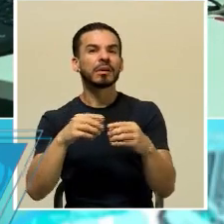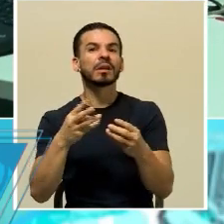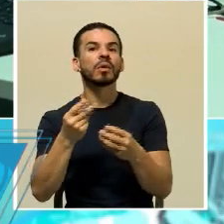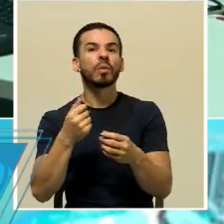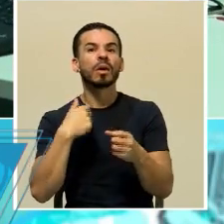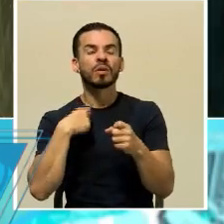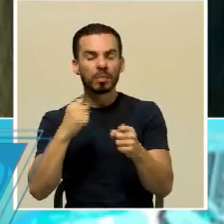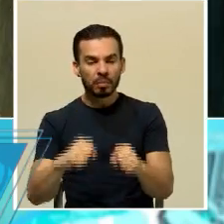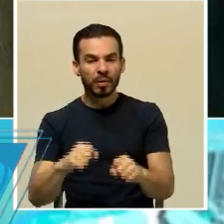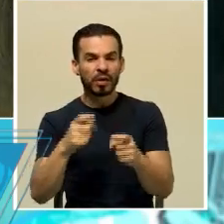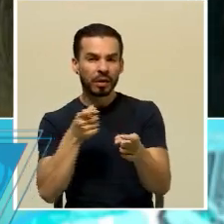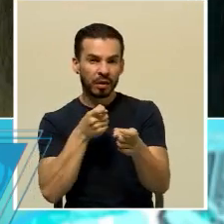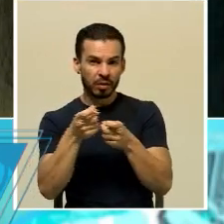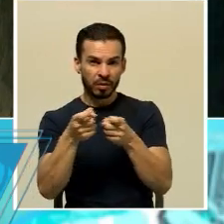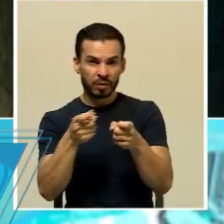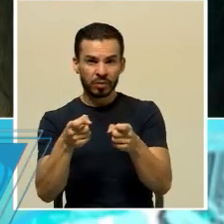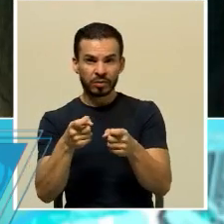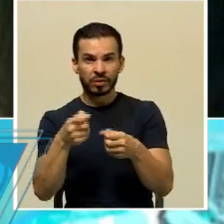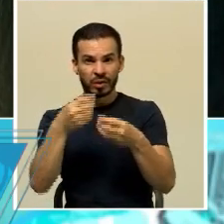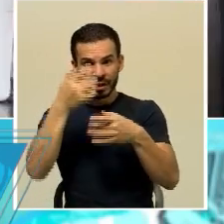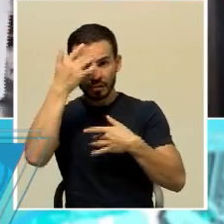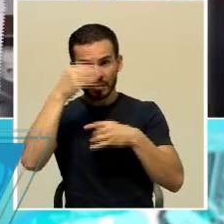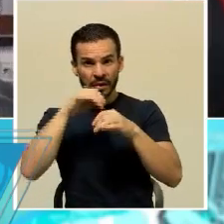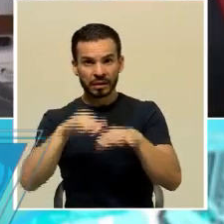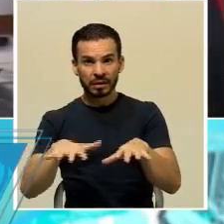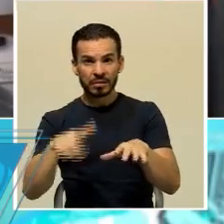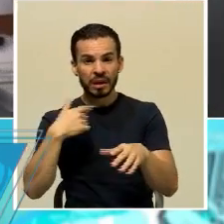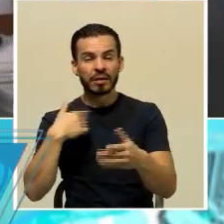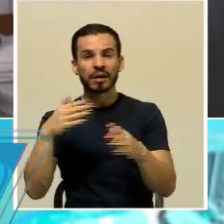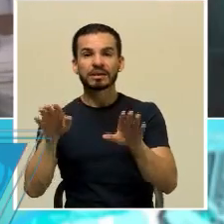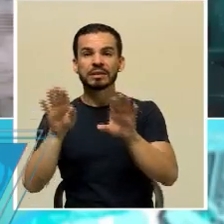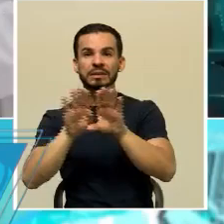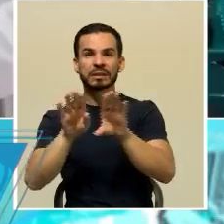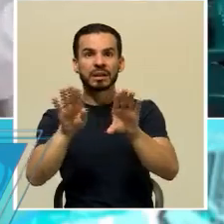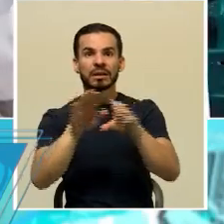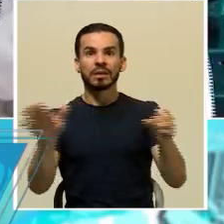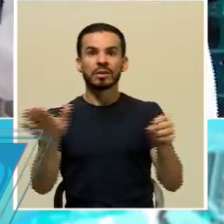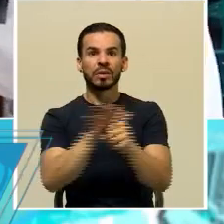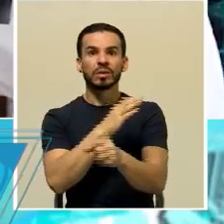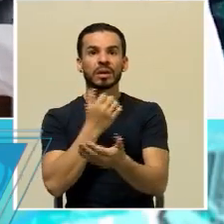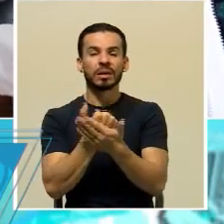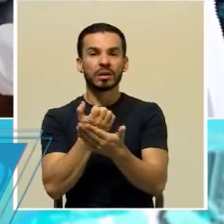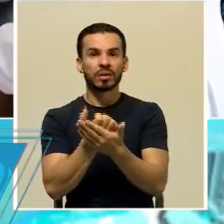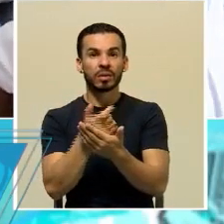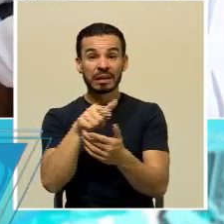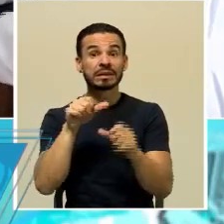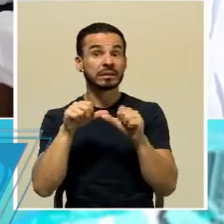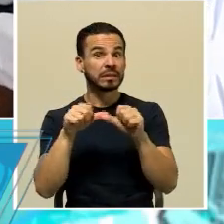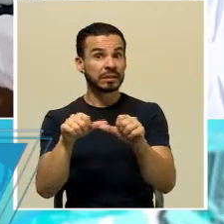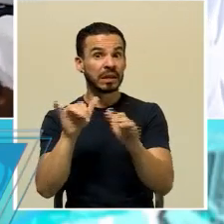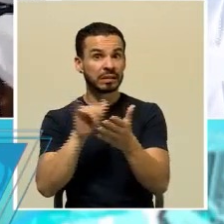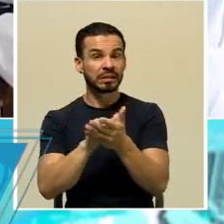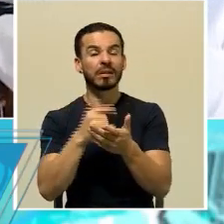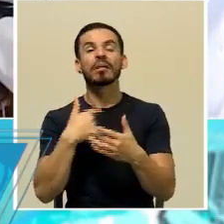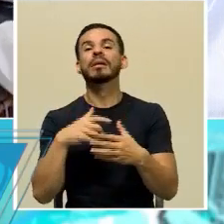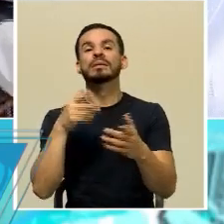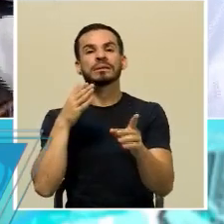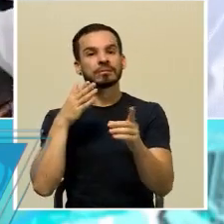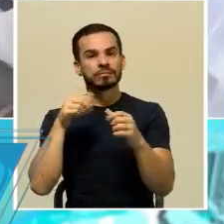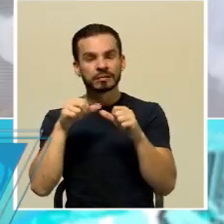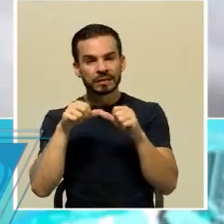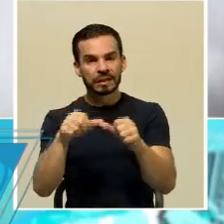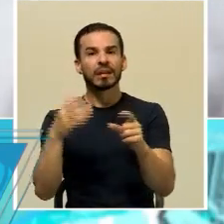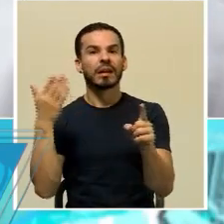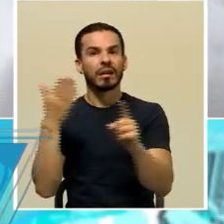tanto se logre controlar la pandemia. Ya hemos visto en estos días un cierre casi total de la economía. Si esto continúa así, pues vamos a seguir